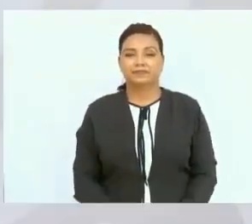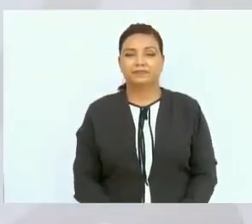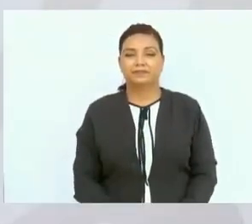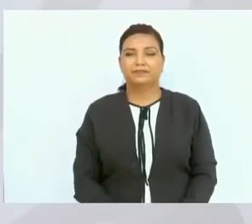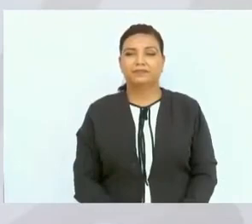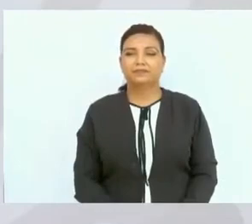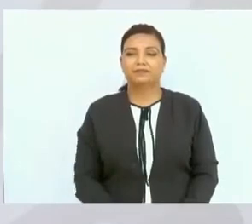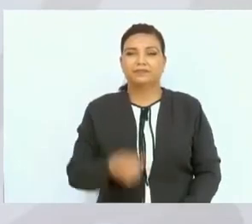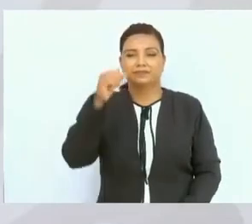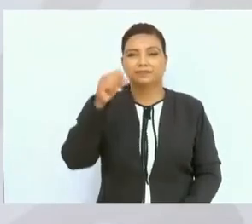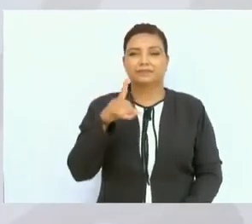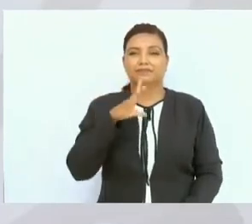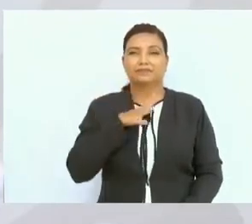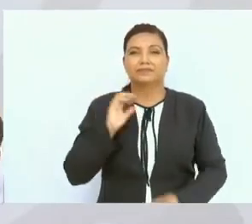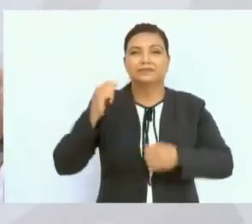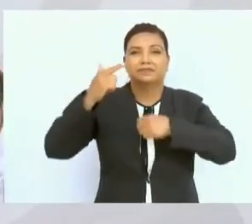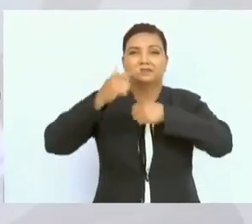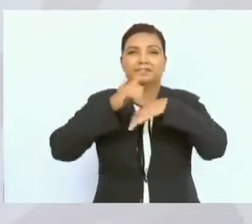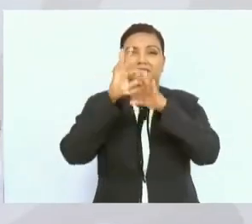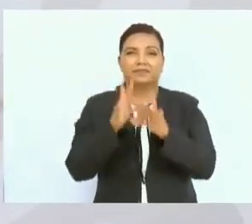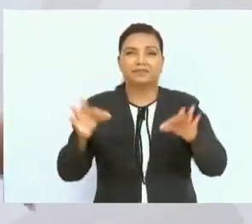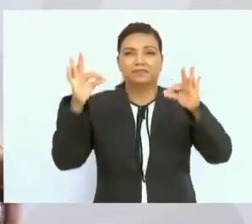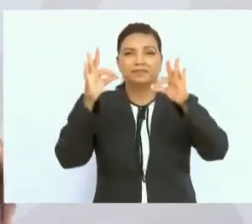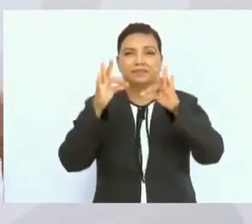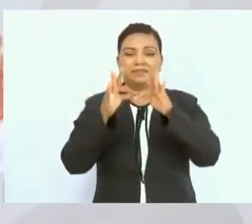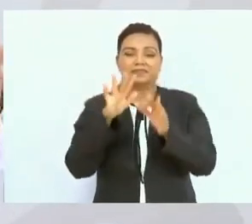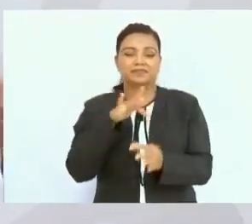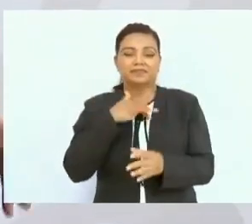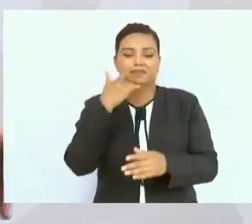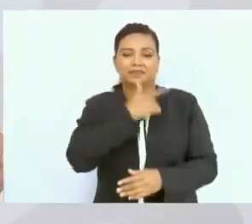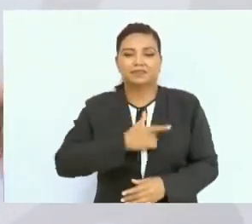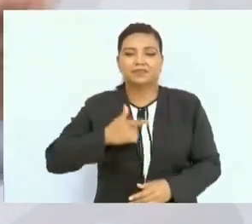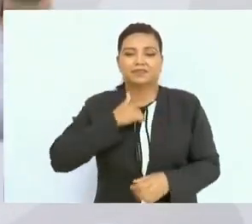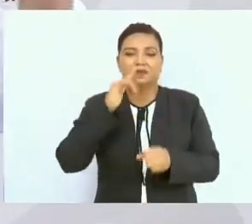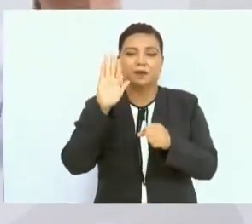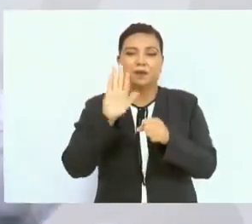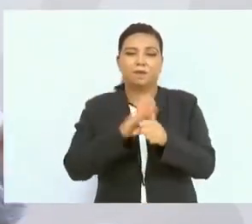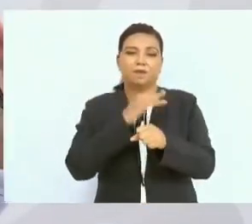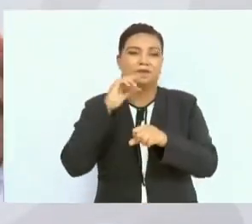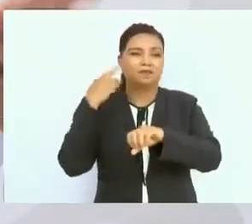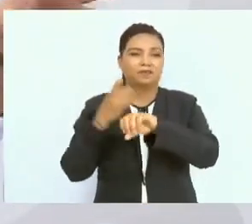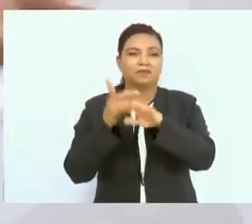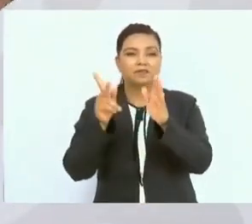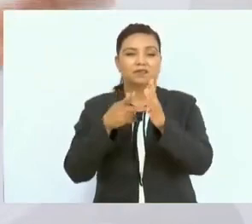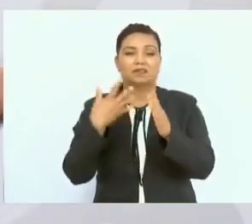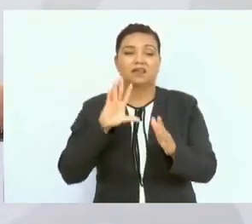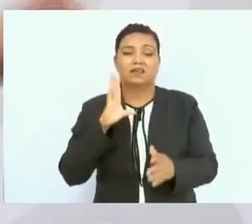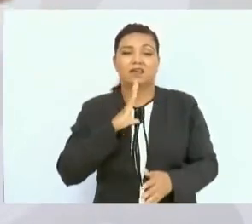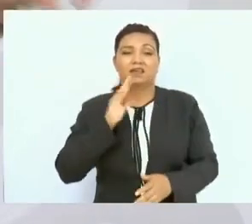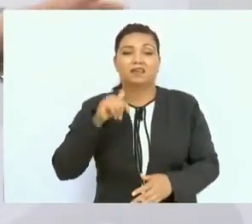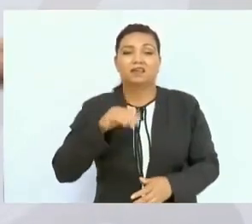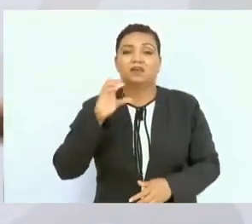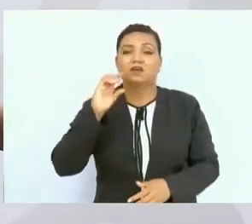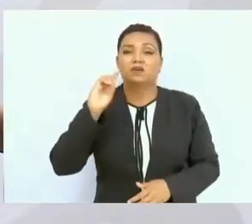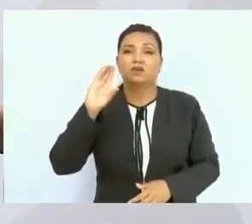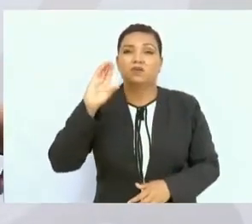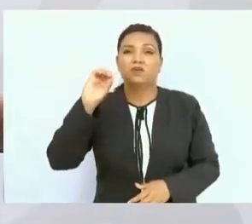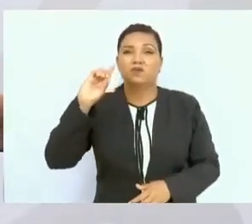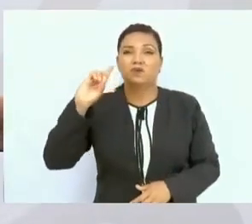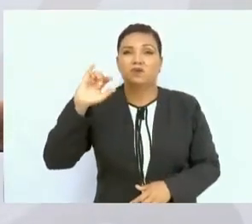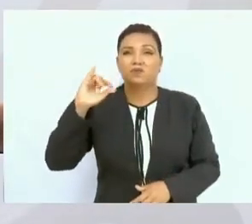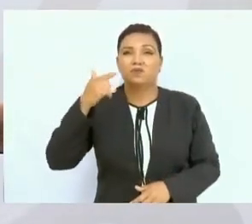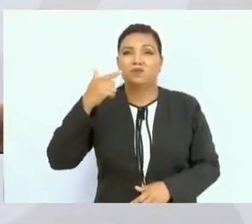Y también algo muy importante que nos da mucho gusto porque es otro gran encargo. Ya tenemos aquí código infarto para la atención